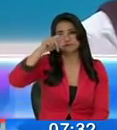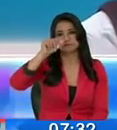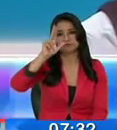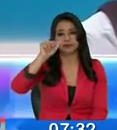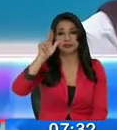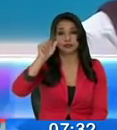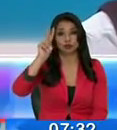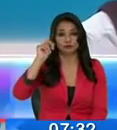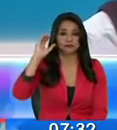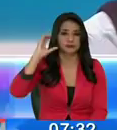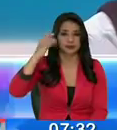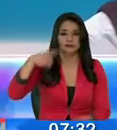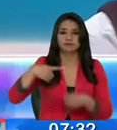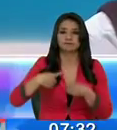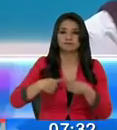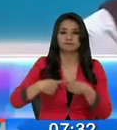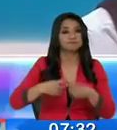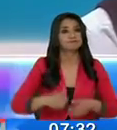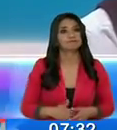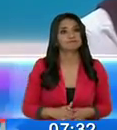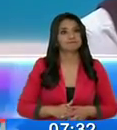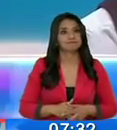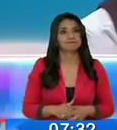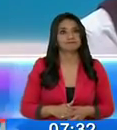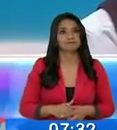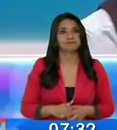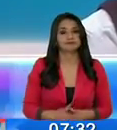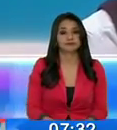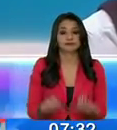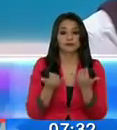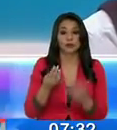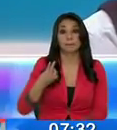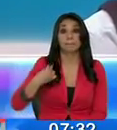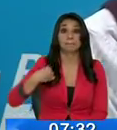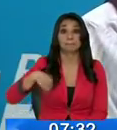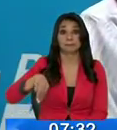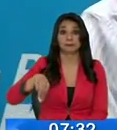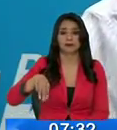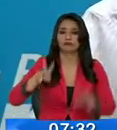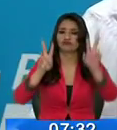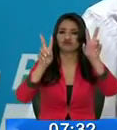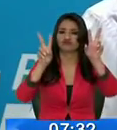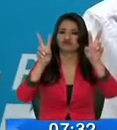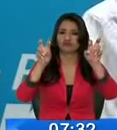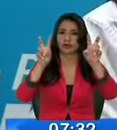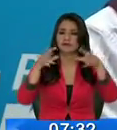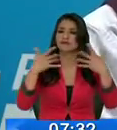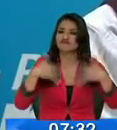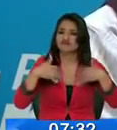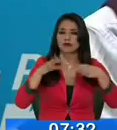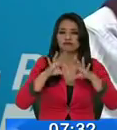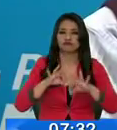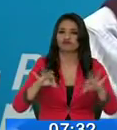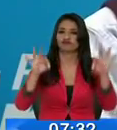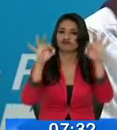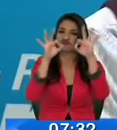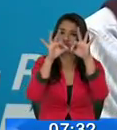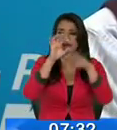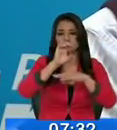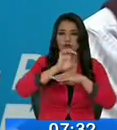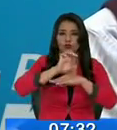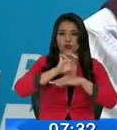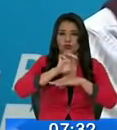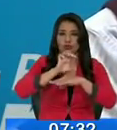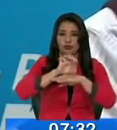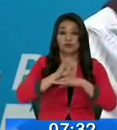Radio Quito, La Voz de la Capital. Este miércoles vamos a abordar este tema de coyuntura que realmente está